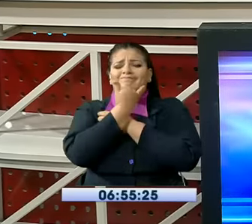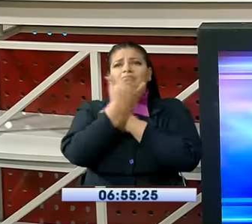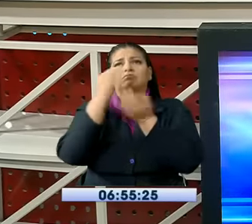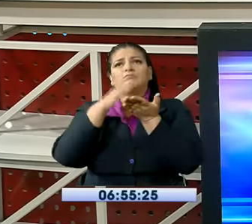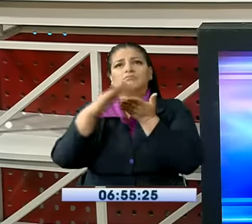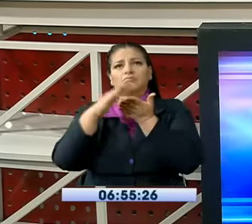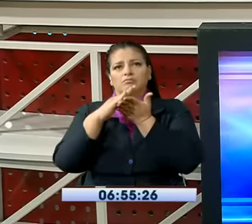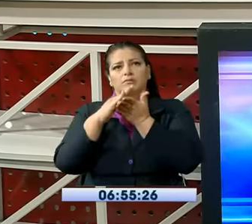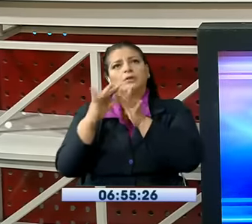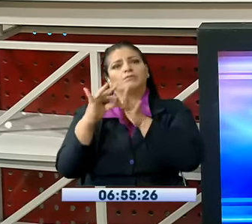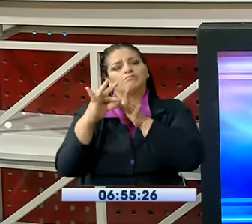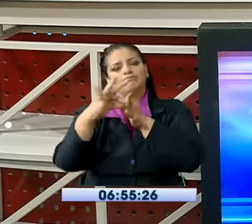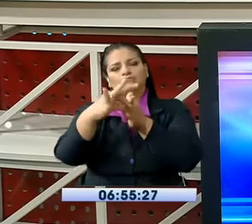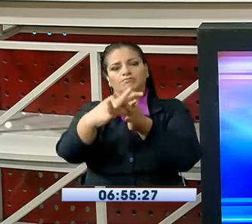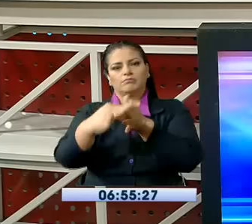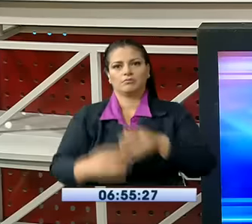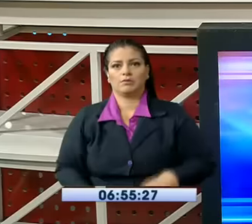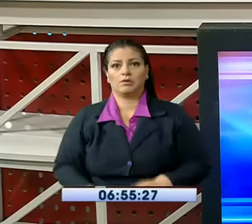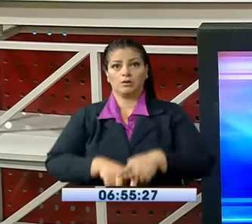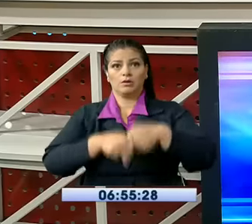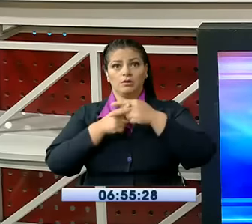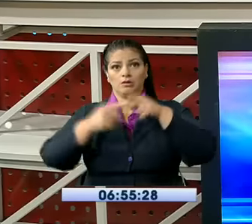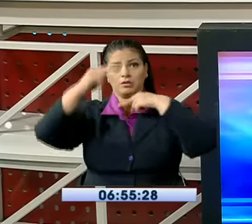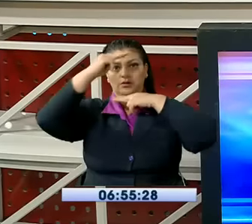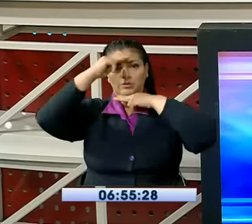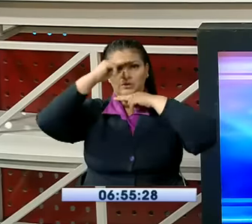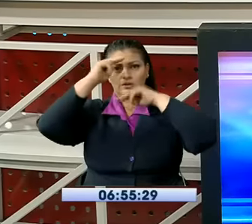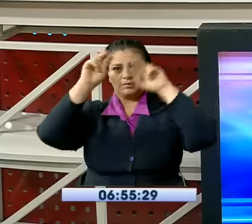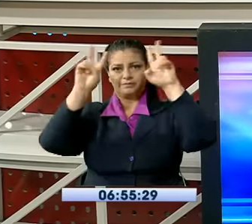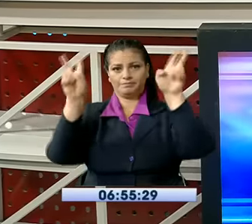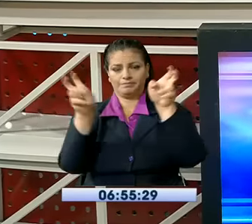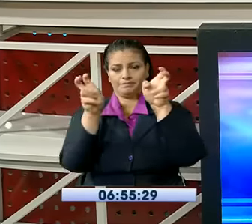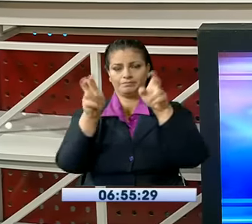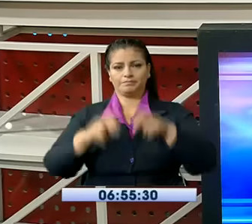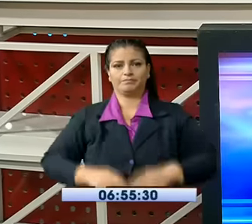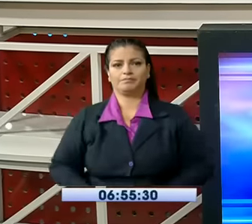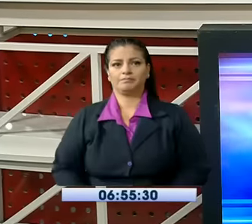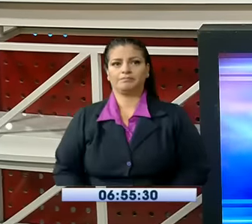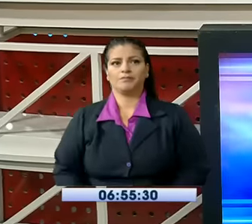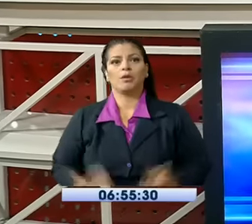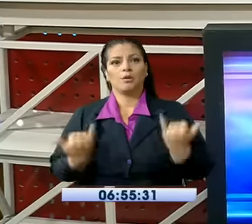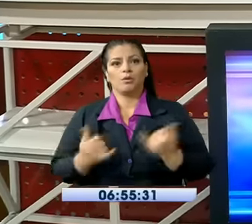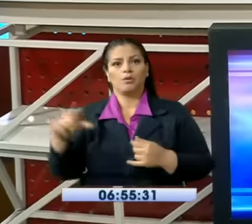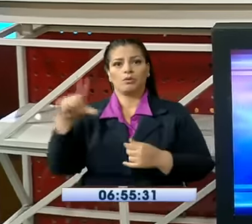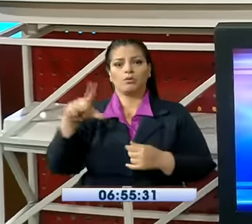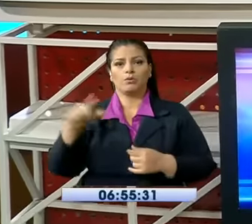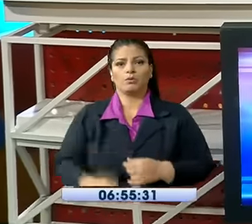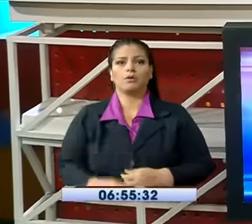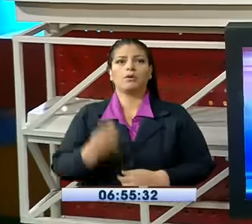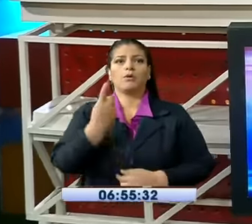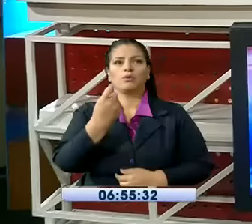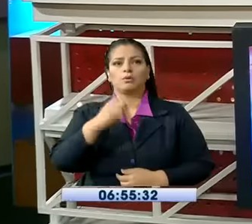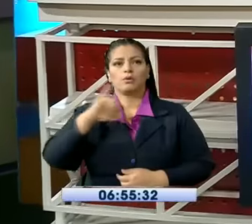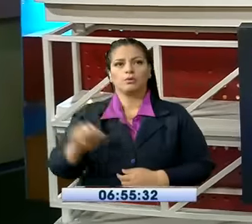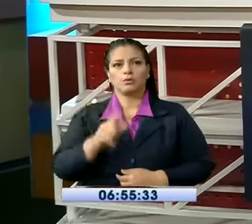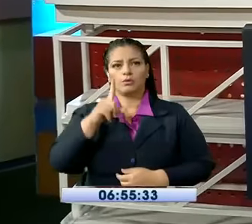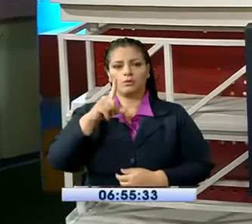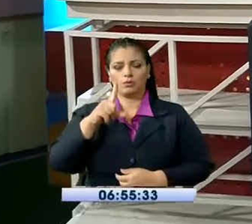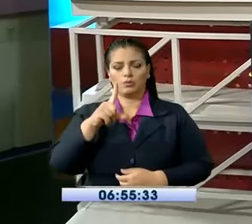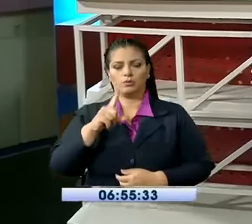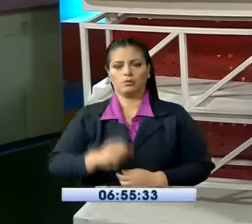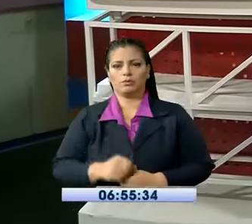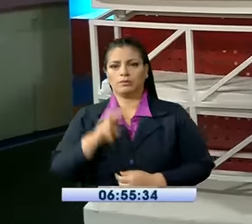bien. Aquí comenzamos nuestro trabajo periodístico. Y lo hacemos con los titulares, señor productor. Lunes 11 de julio del 2016. Vea usted, casi mitad